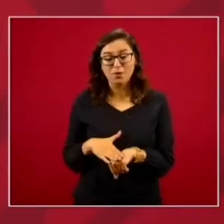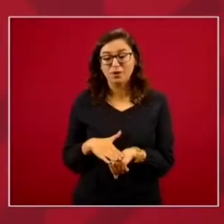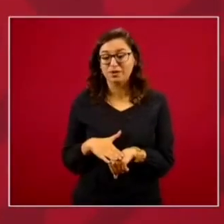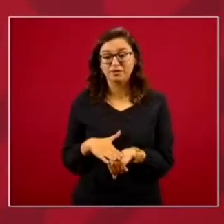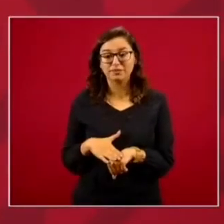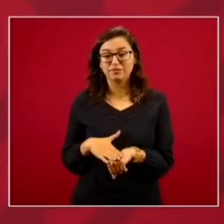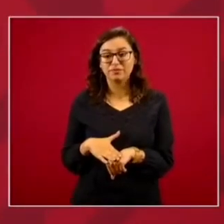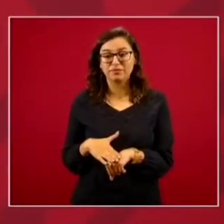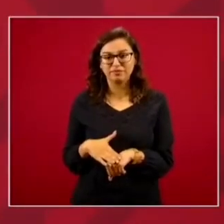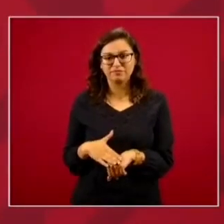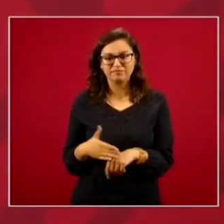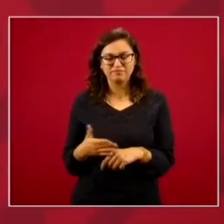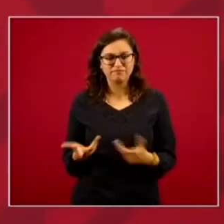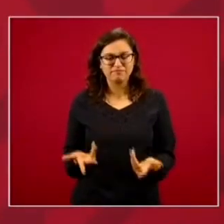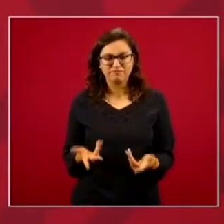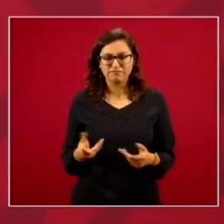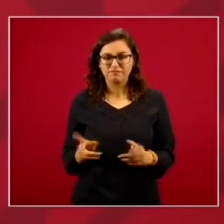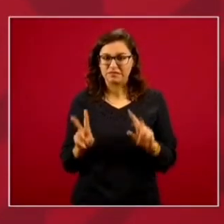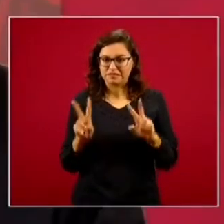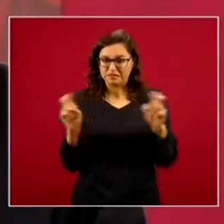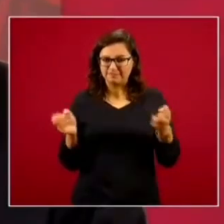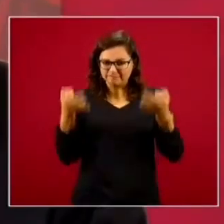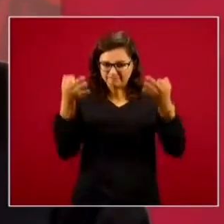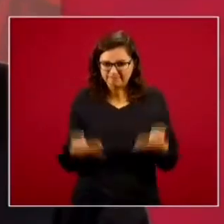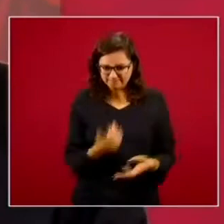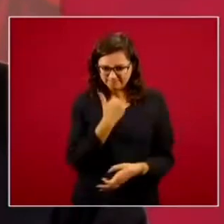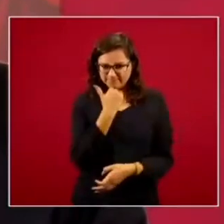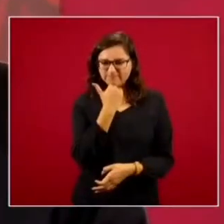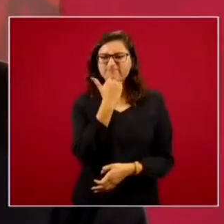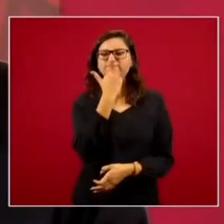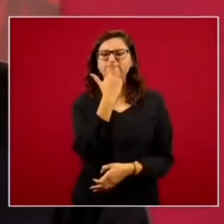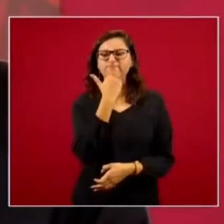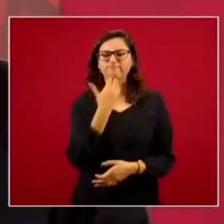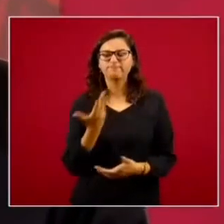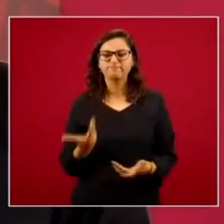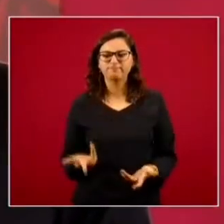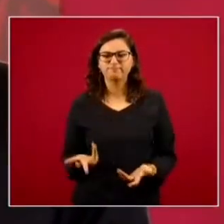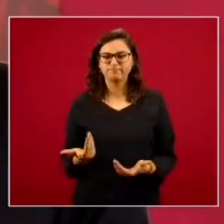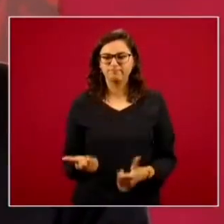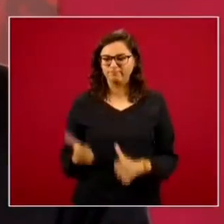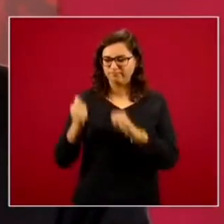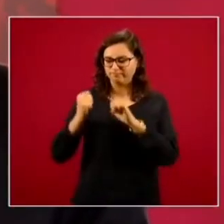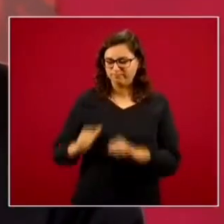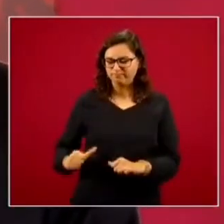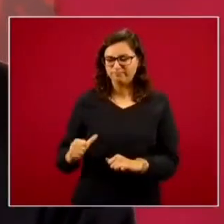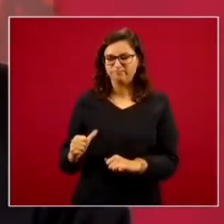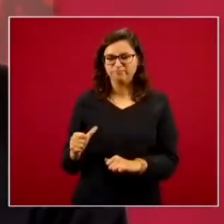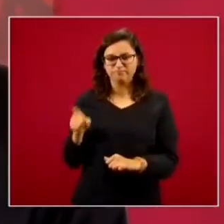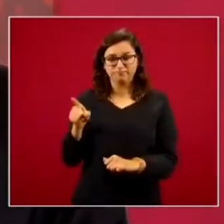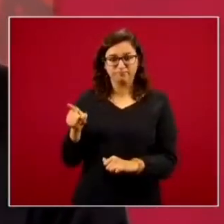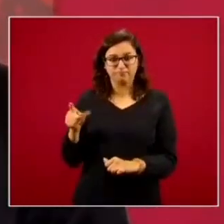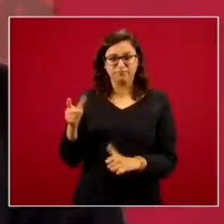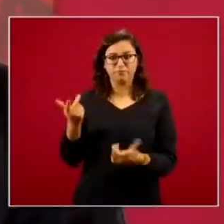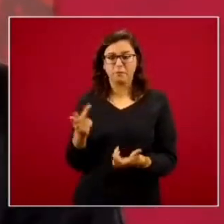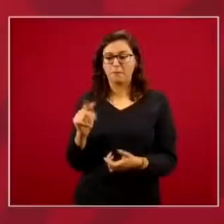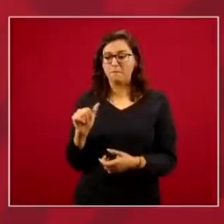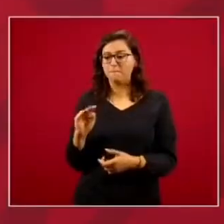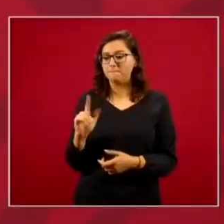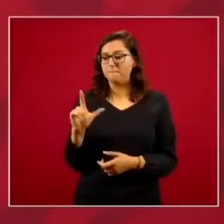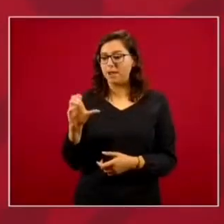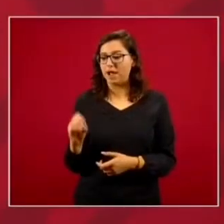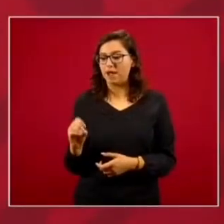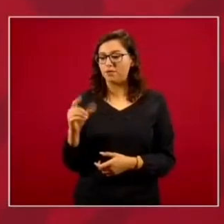de un acto de dignidad de una autoridad, en este caso de un académico, de don Pablo